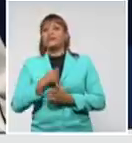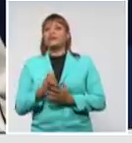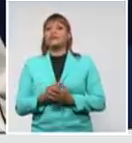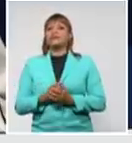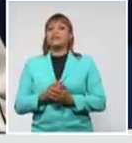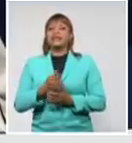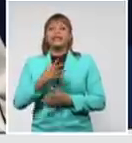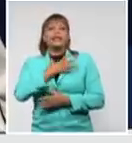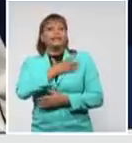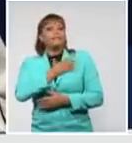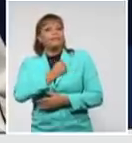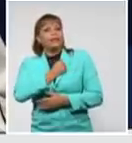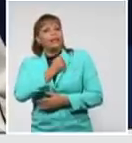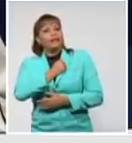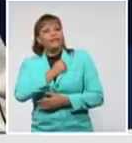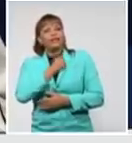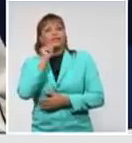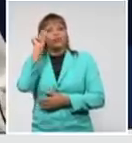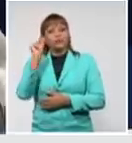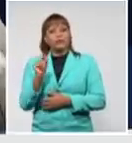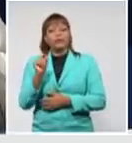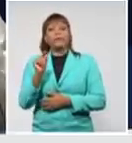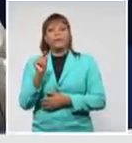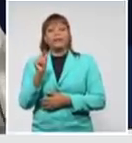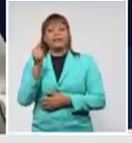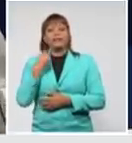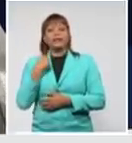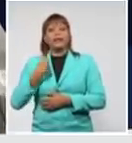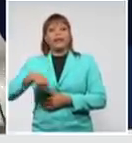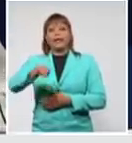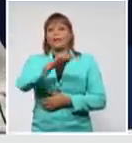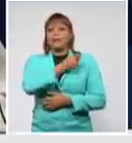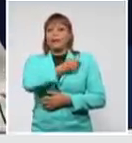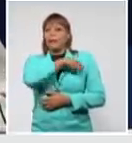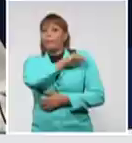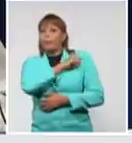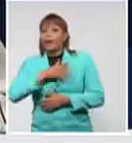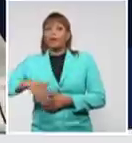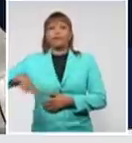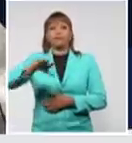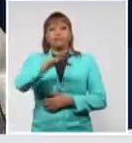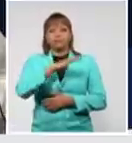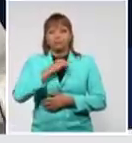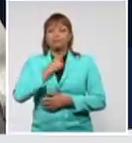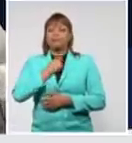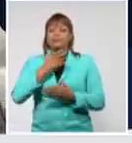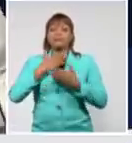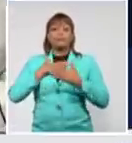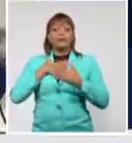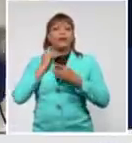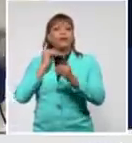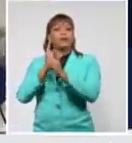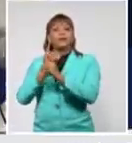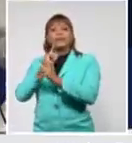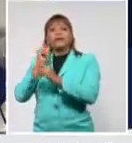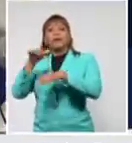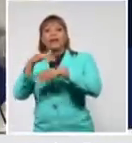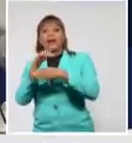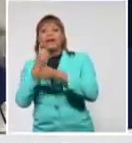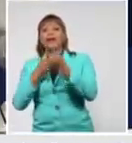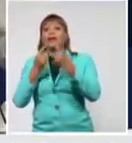que personalmente me han dado las personas, valga la redundancia, cuando nos encontramos en diferentes